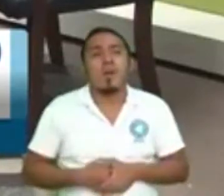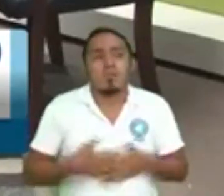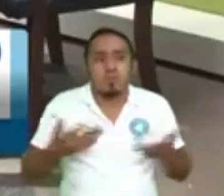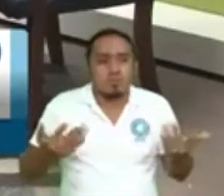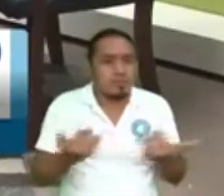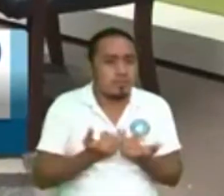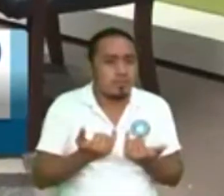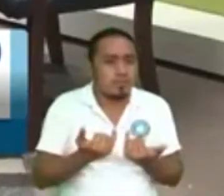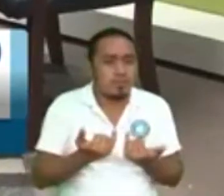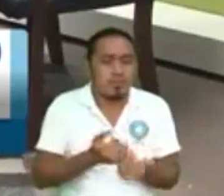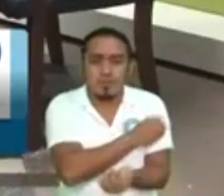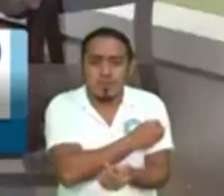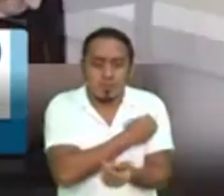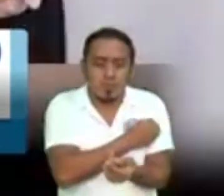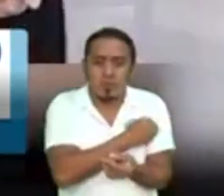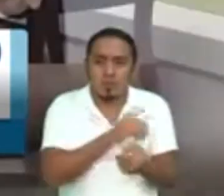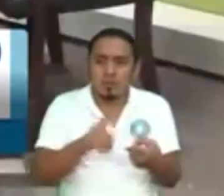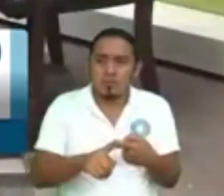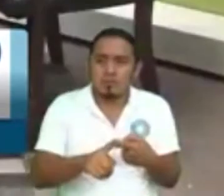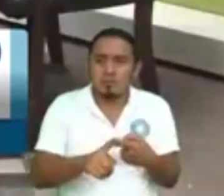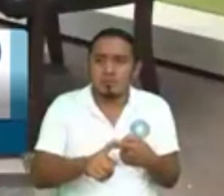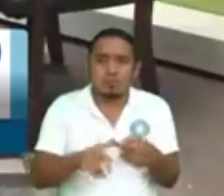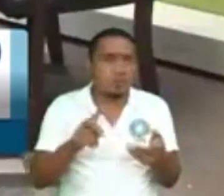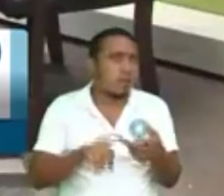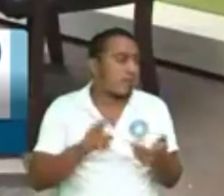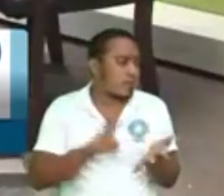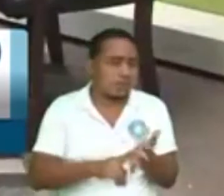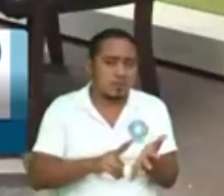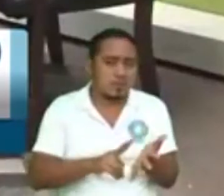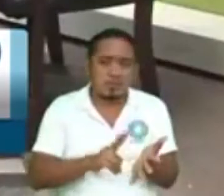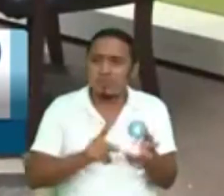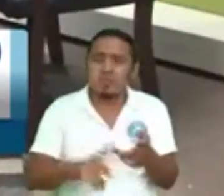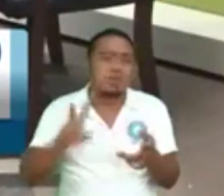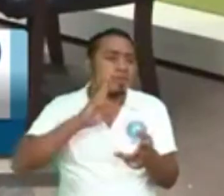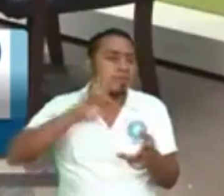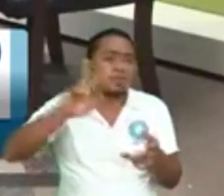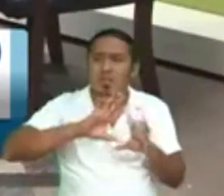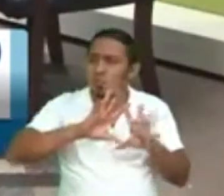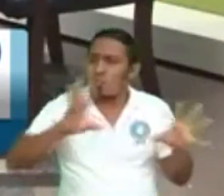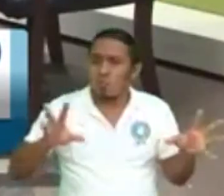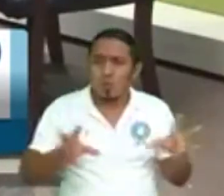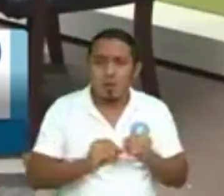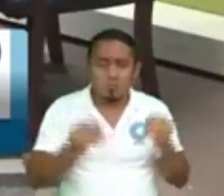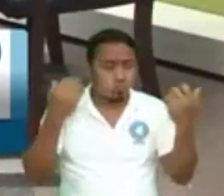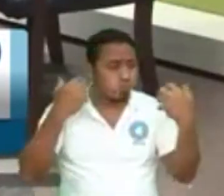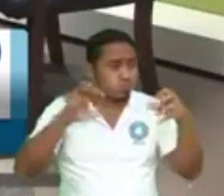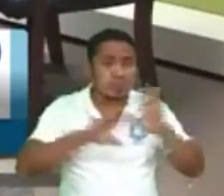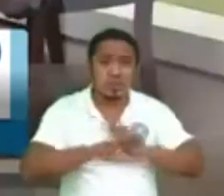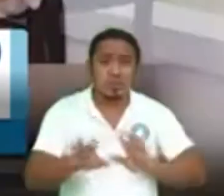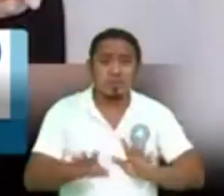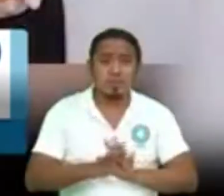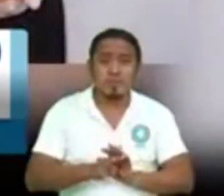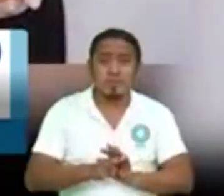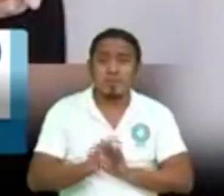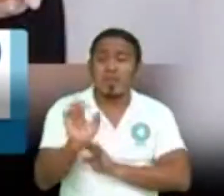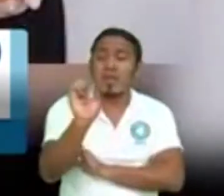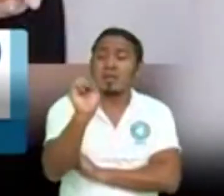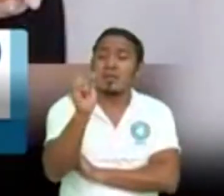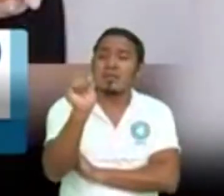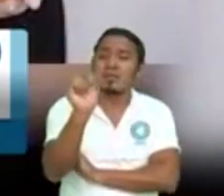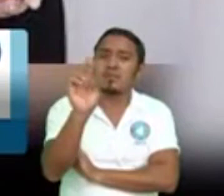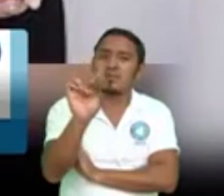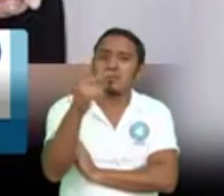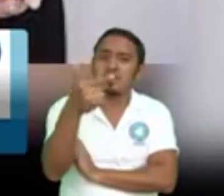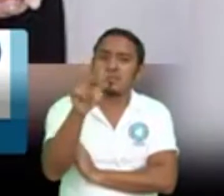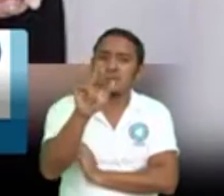alcohol, cerveza, o sea, Todo, licor, licor, vino, todas vino, las combinaciones que hacemos. ni la sangría se escapa, porque la No. sangría